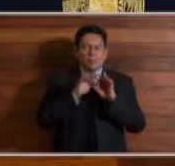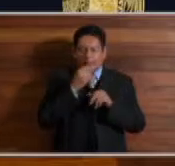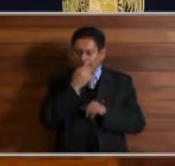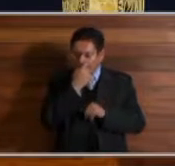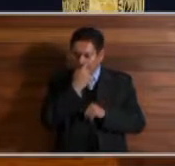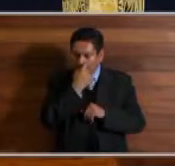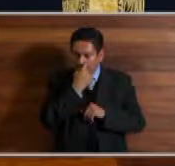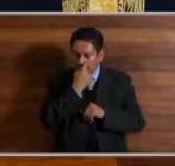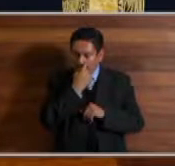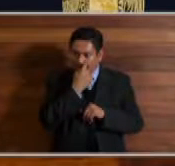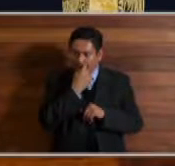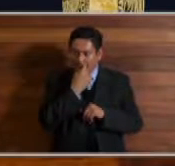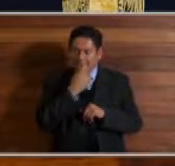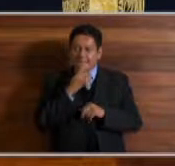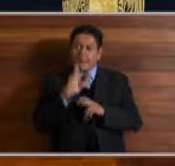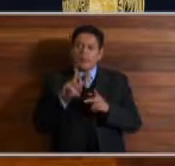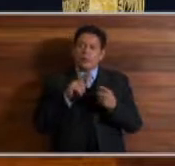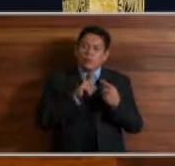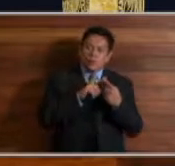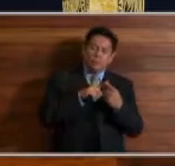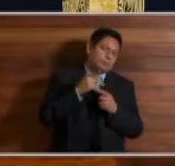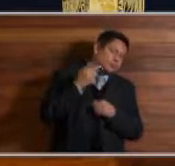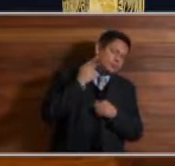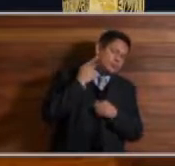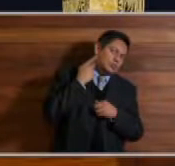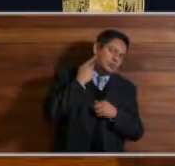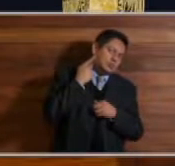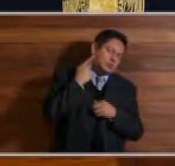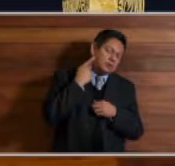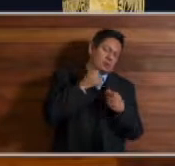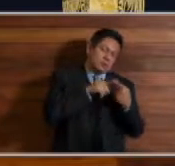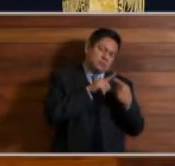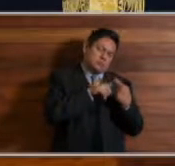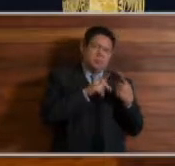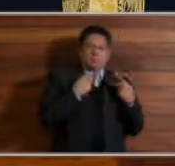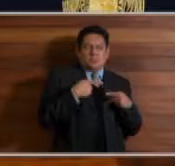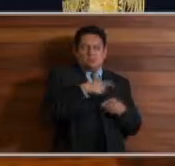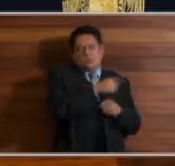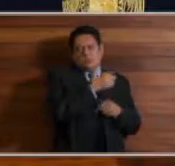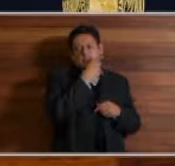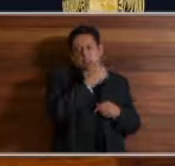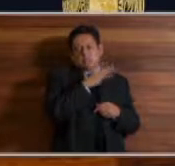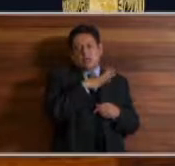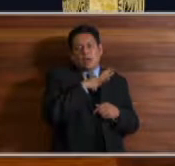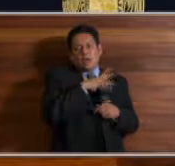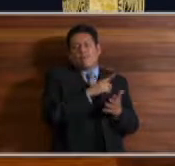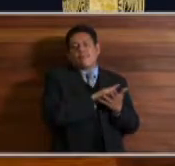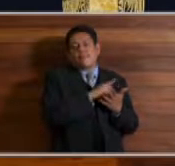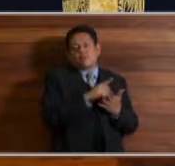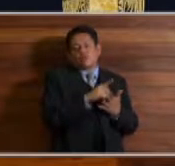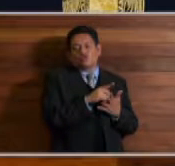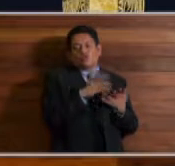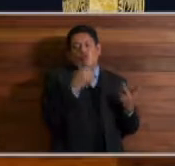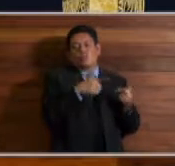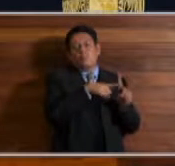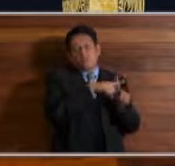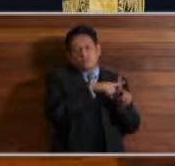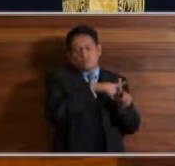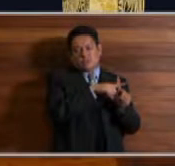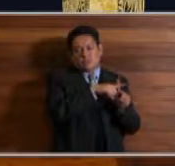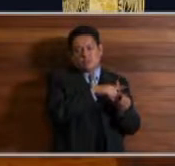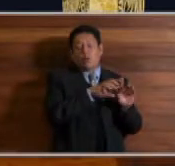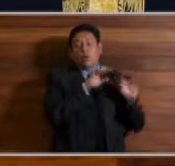la política, otra vez, tipos de derechos positivos y tipos de derechos